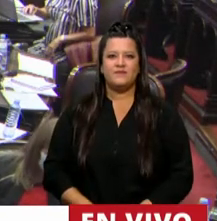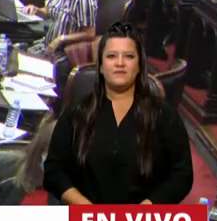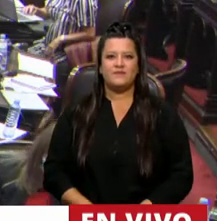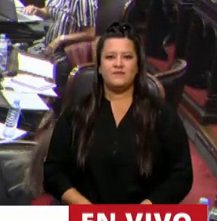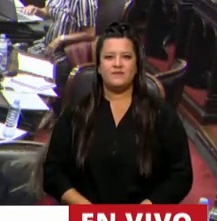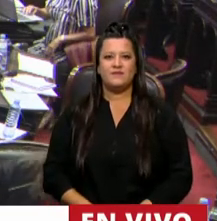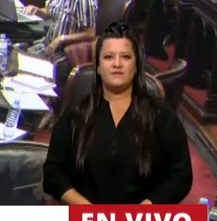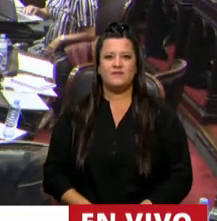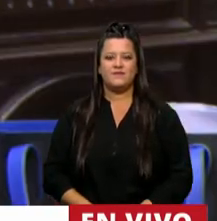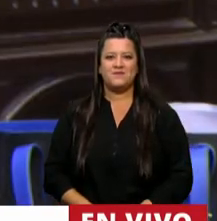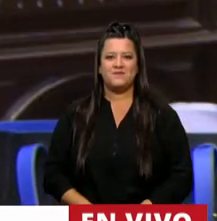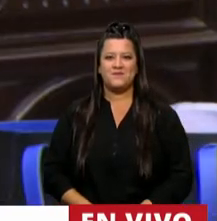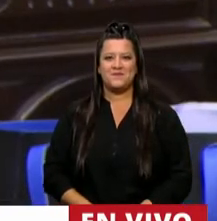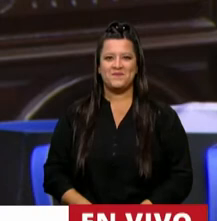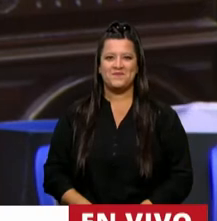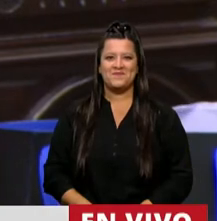Gracias, señor presidente.